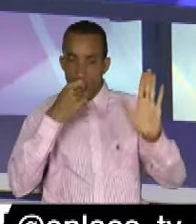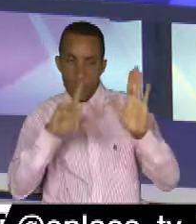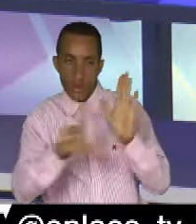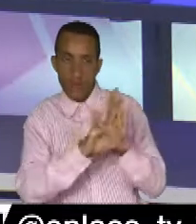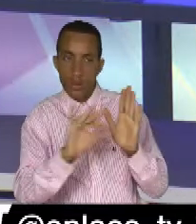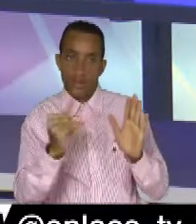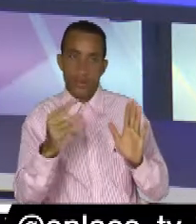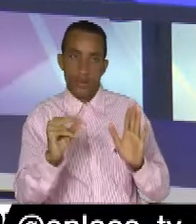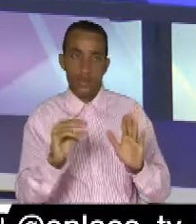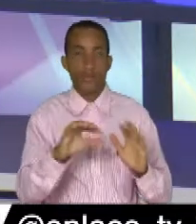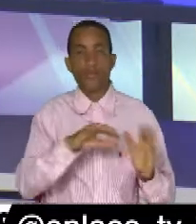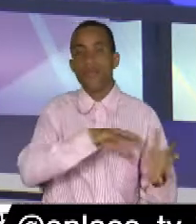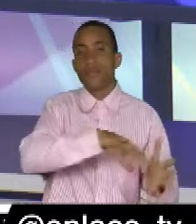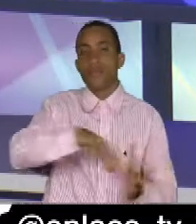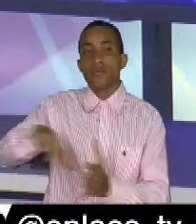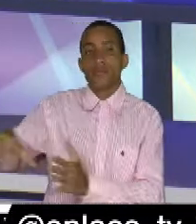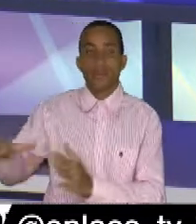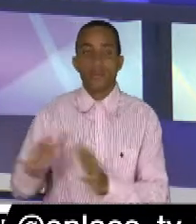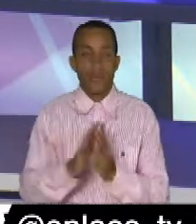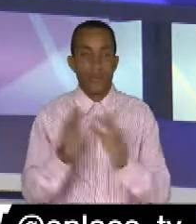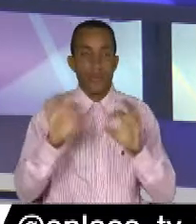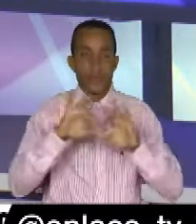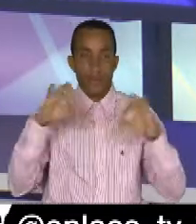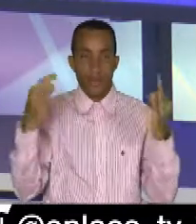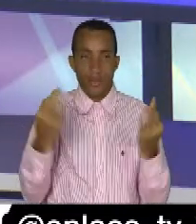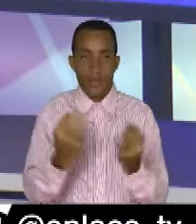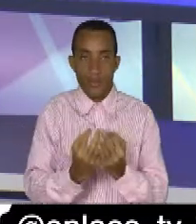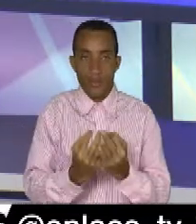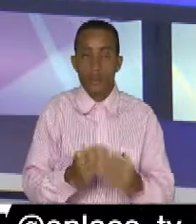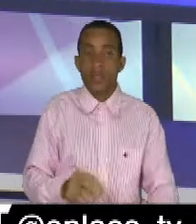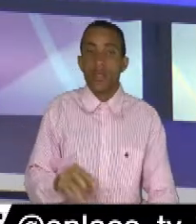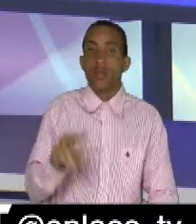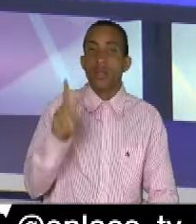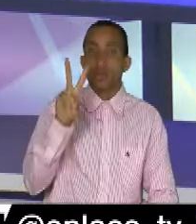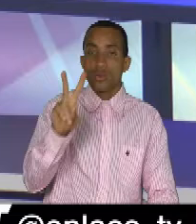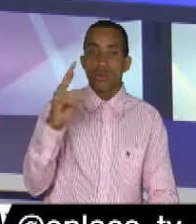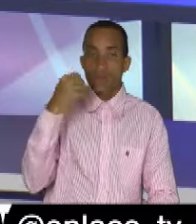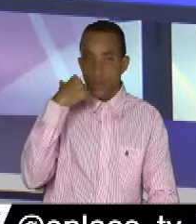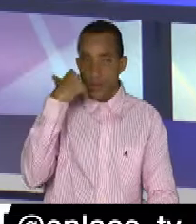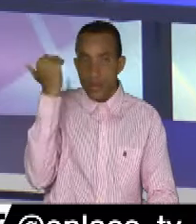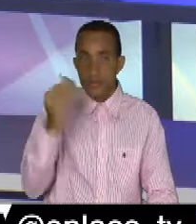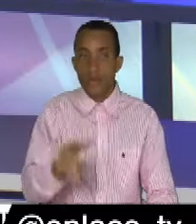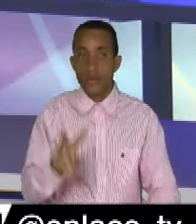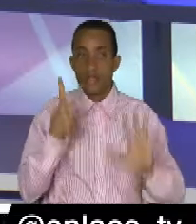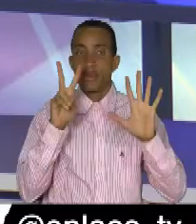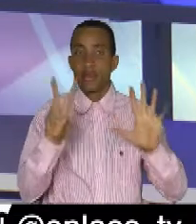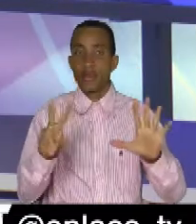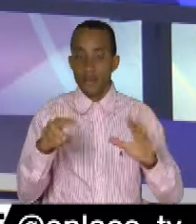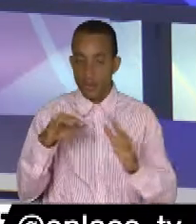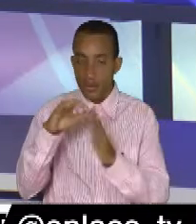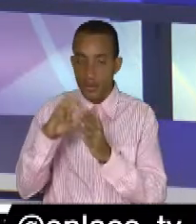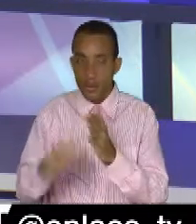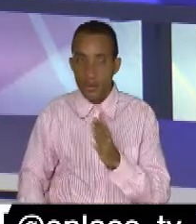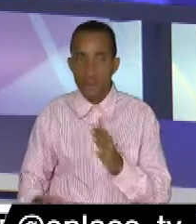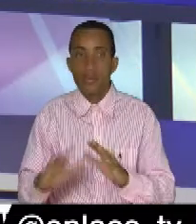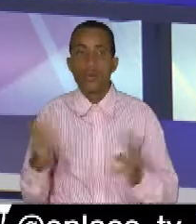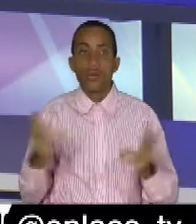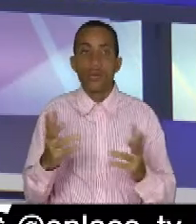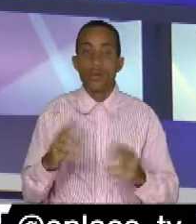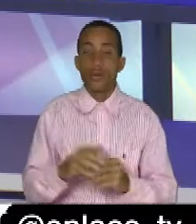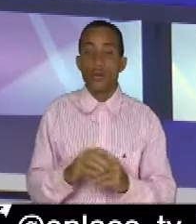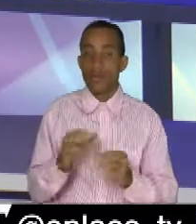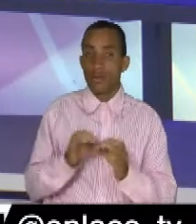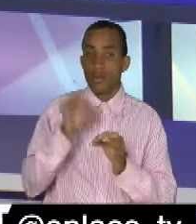Una familia conformada por dos adultos y siete menores de edad llegaron en las últimas horas a la ciudad desplazados por la violencia desde San Pablo Sur de